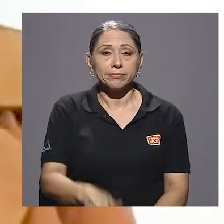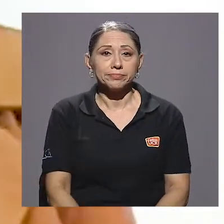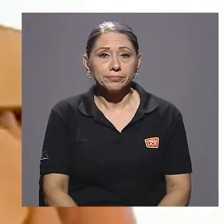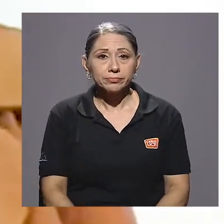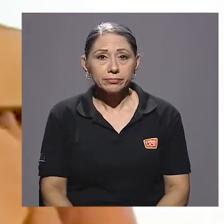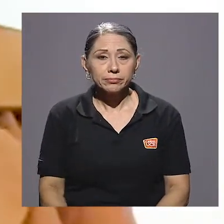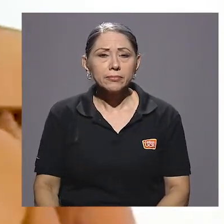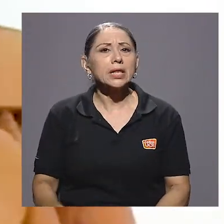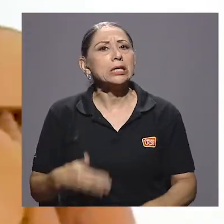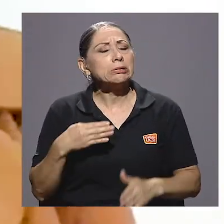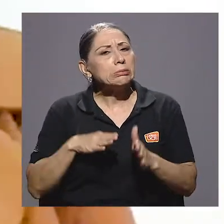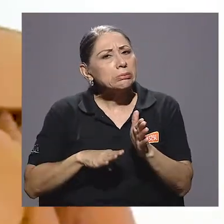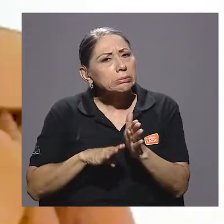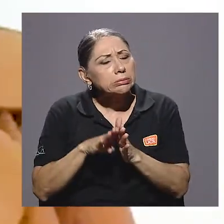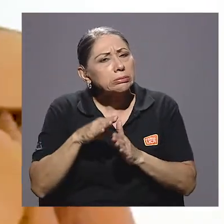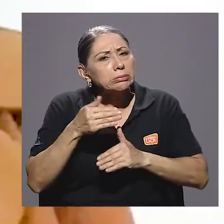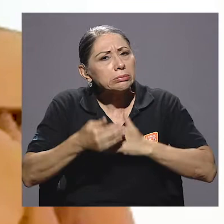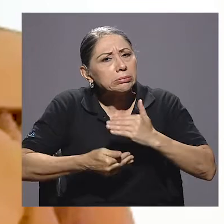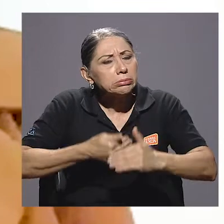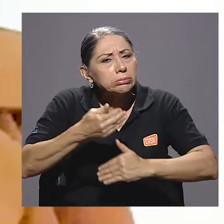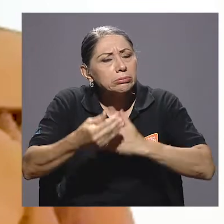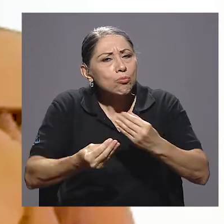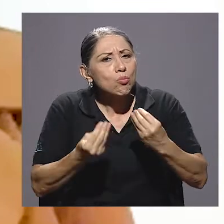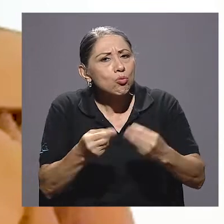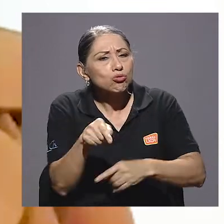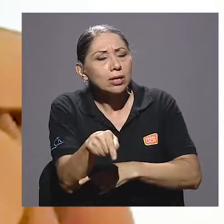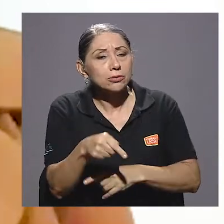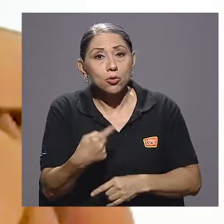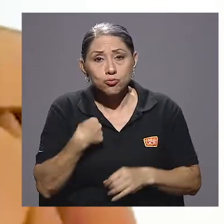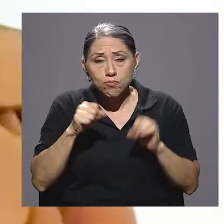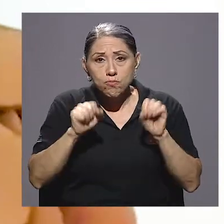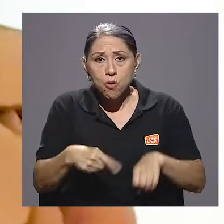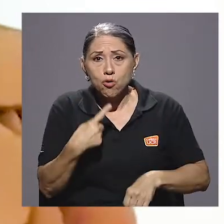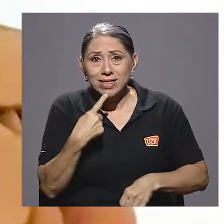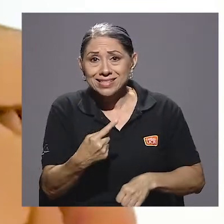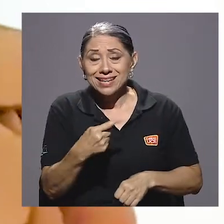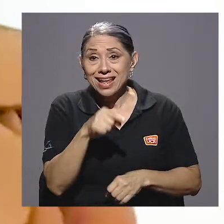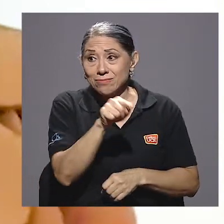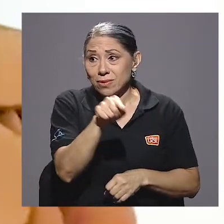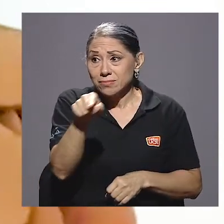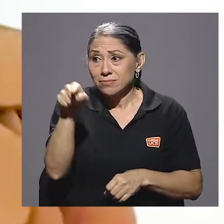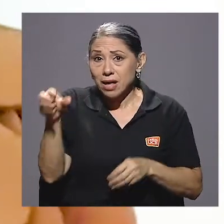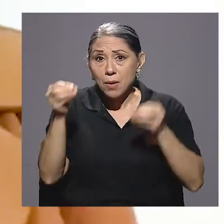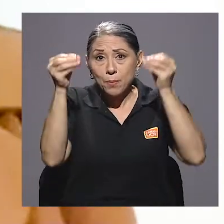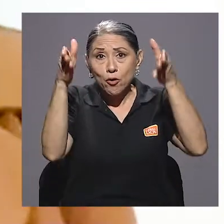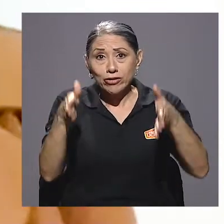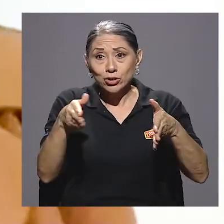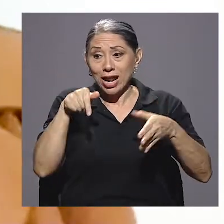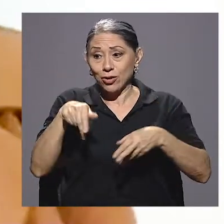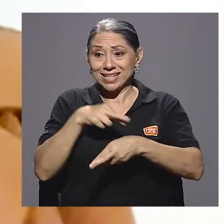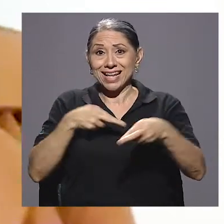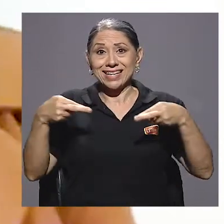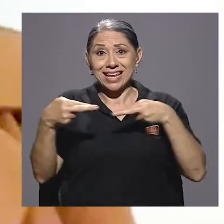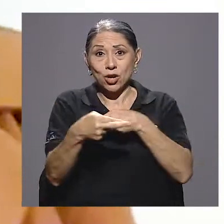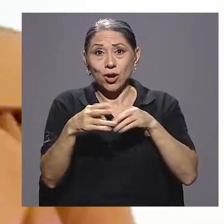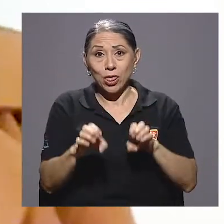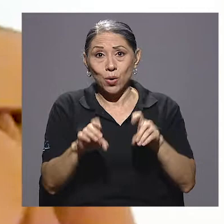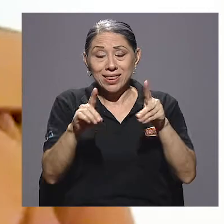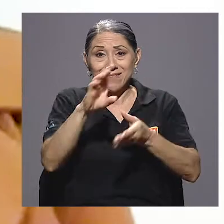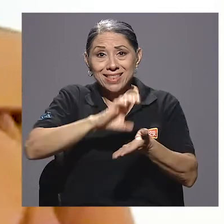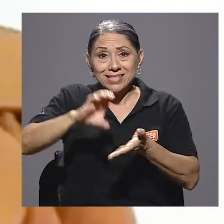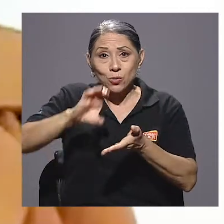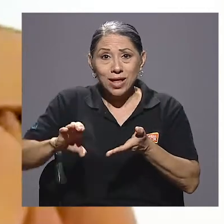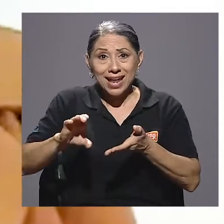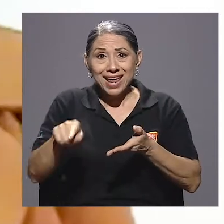ha venido avanzando mucho en eso. Yo puedo decir que el profesorado en esta región educativa de